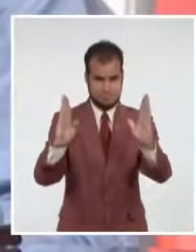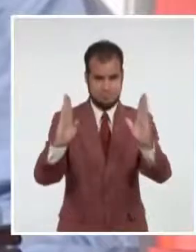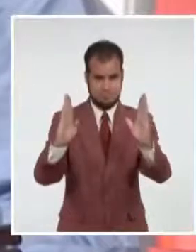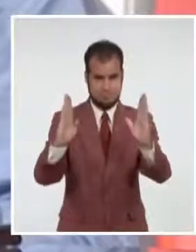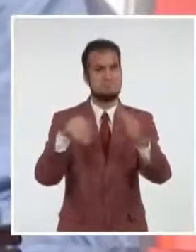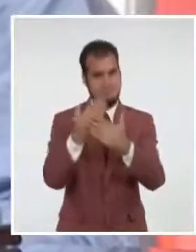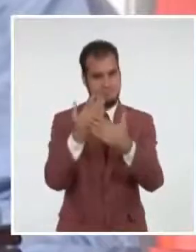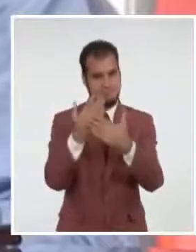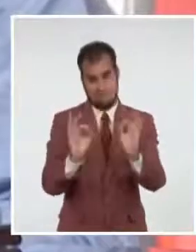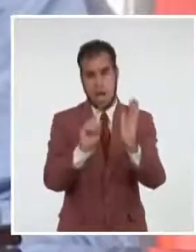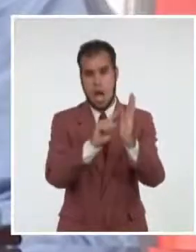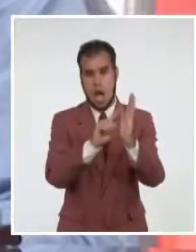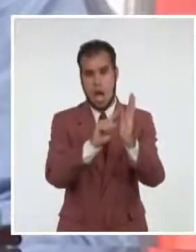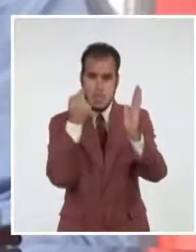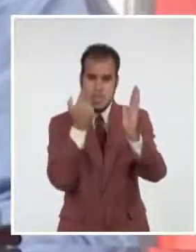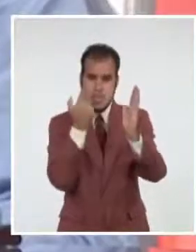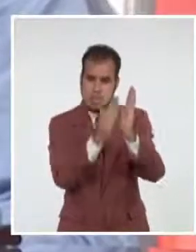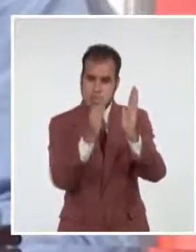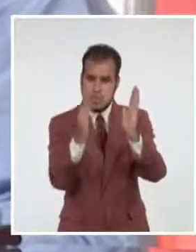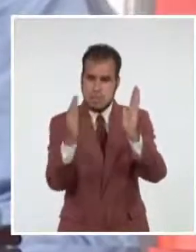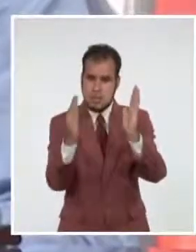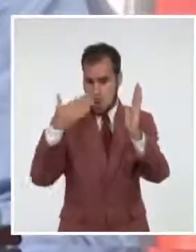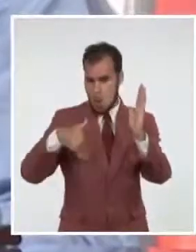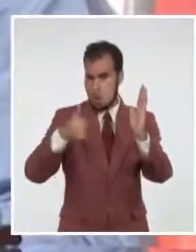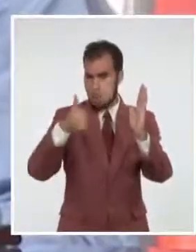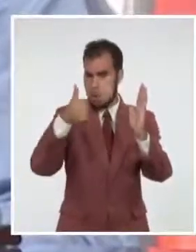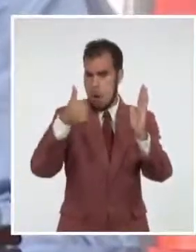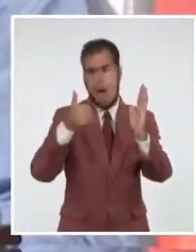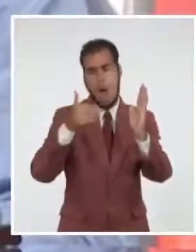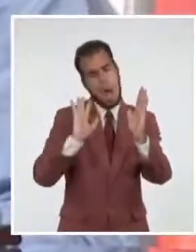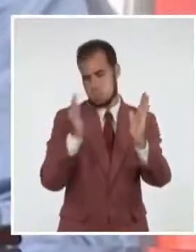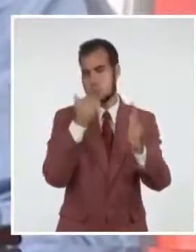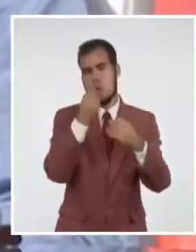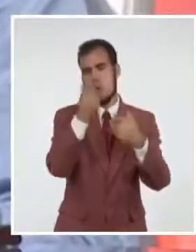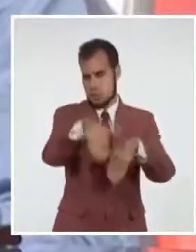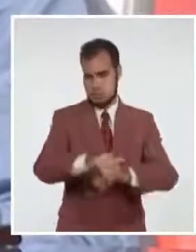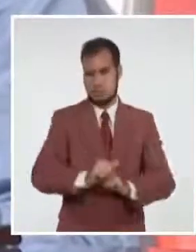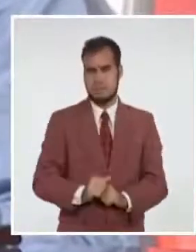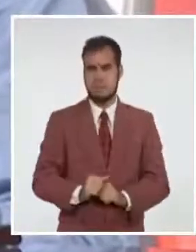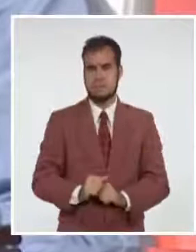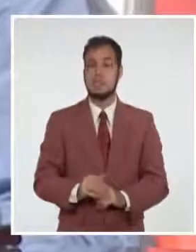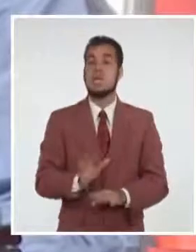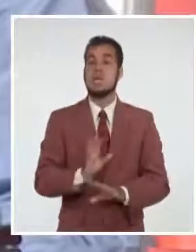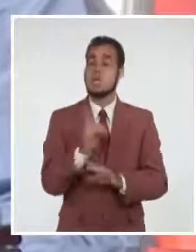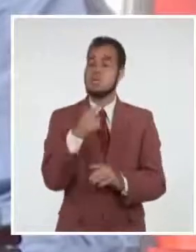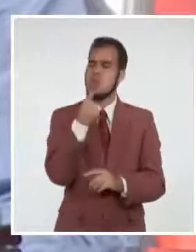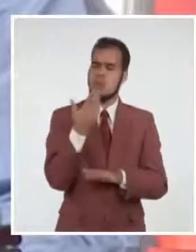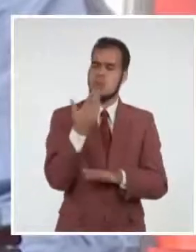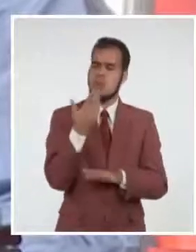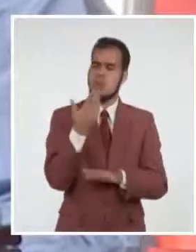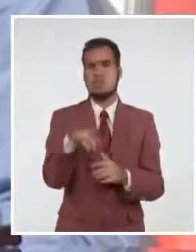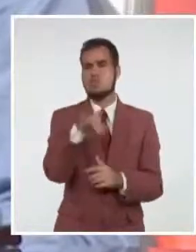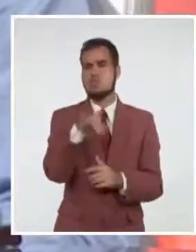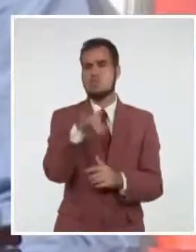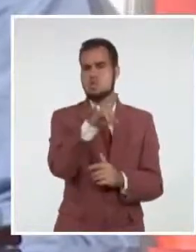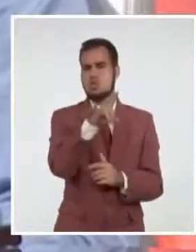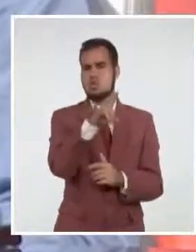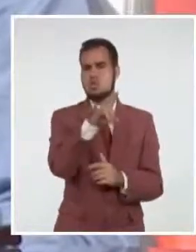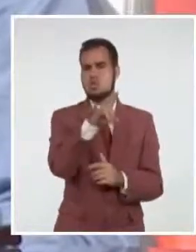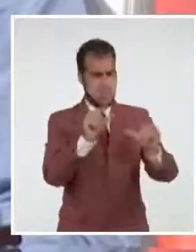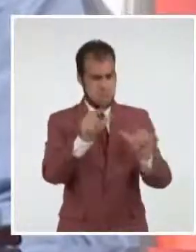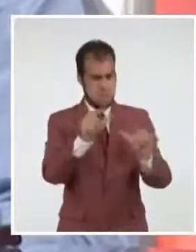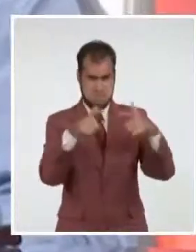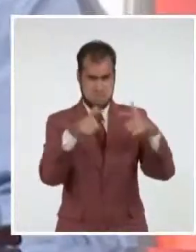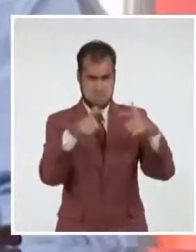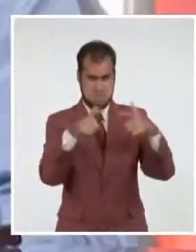porque yo estoy dejando en la casa una persona de la cual el 95 y el 98% salen los